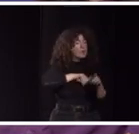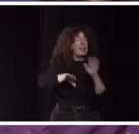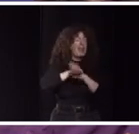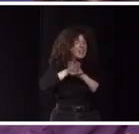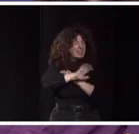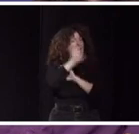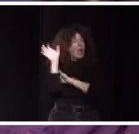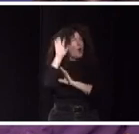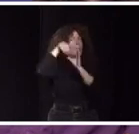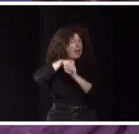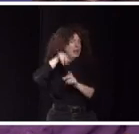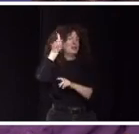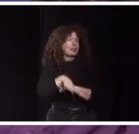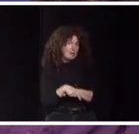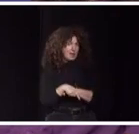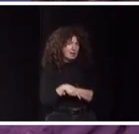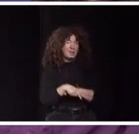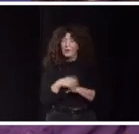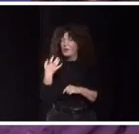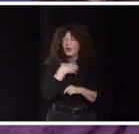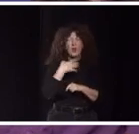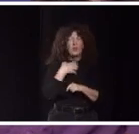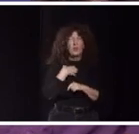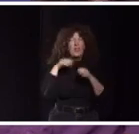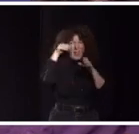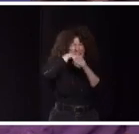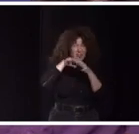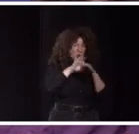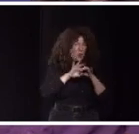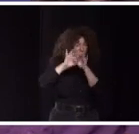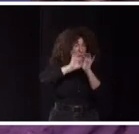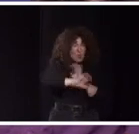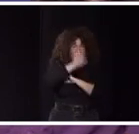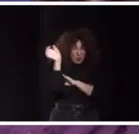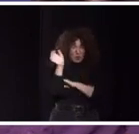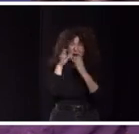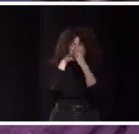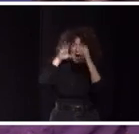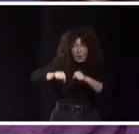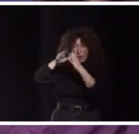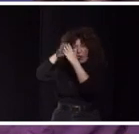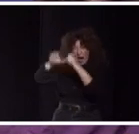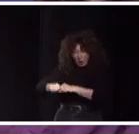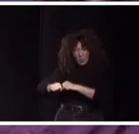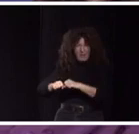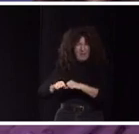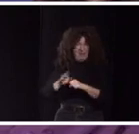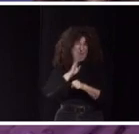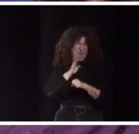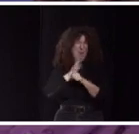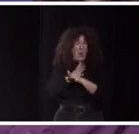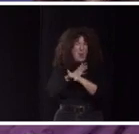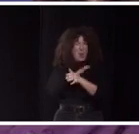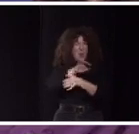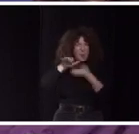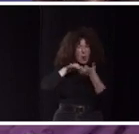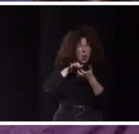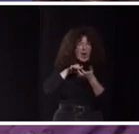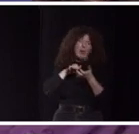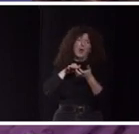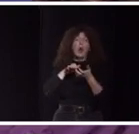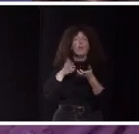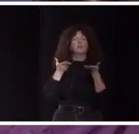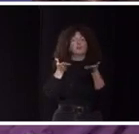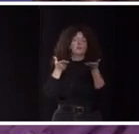en Europa. No puede ser que estemos en una Unión Europea que hace acuerdos como el de migración, que es una auténtica cesión a la